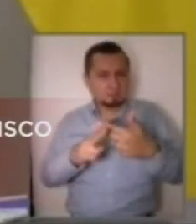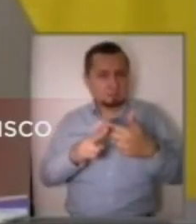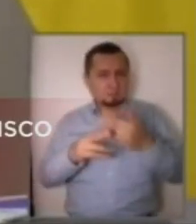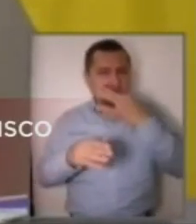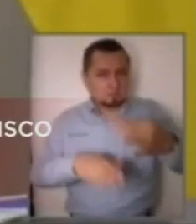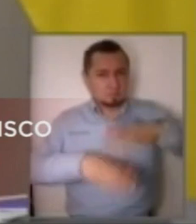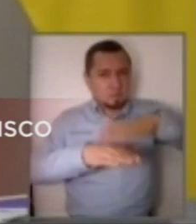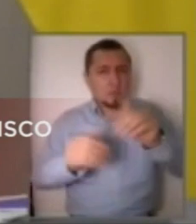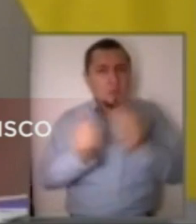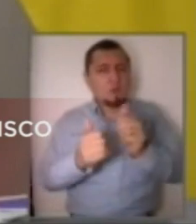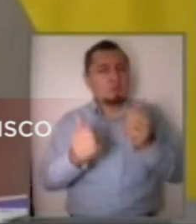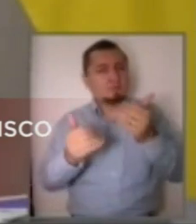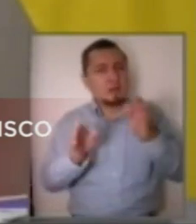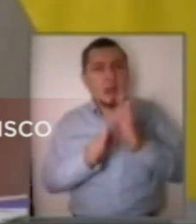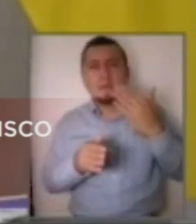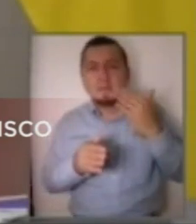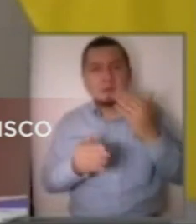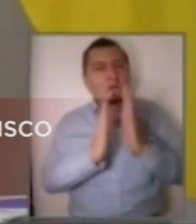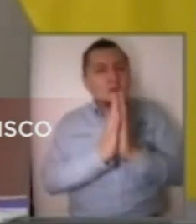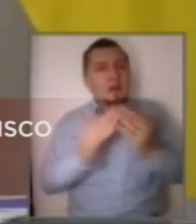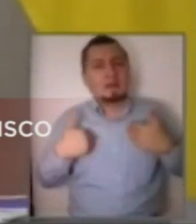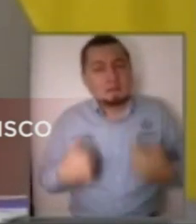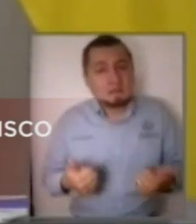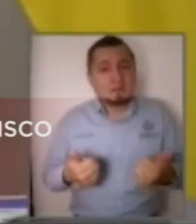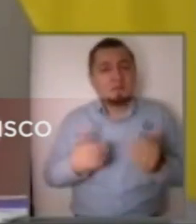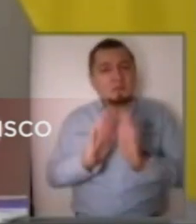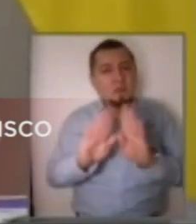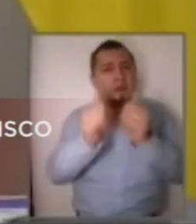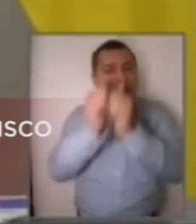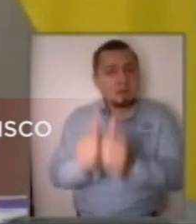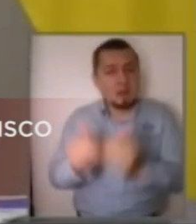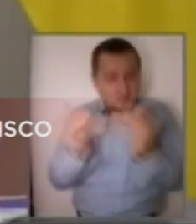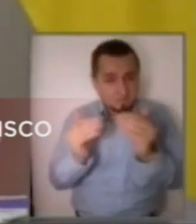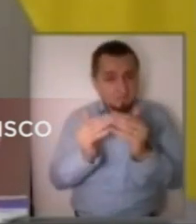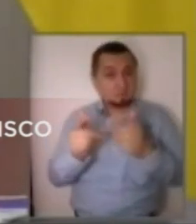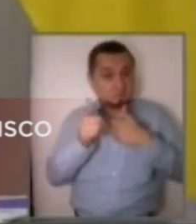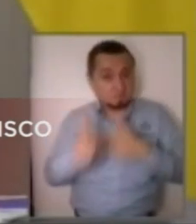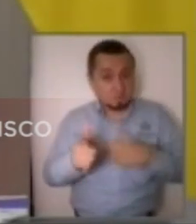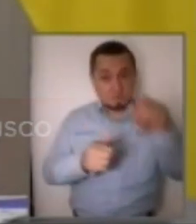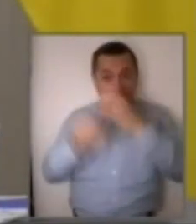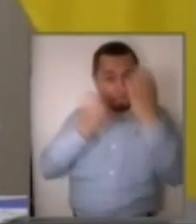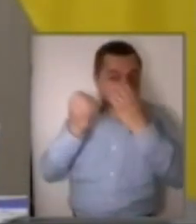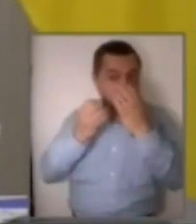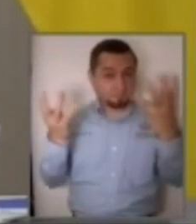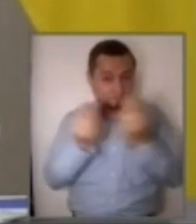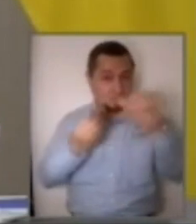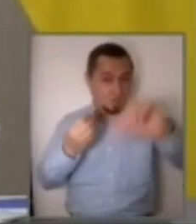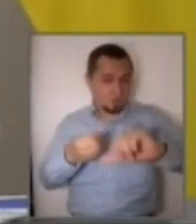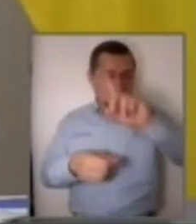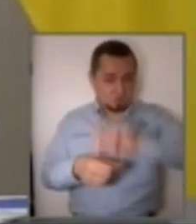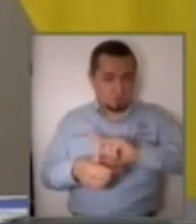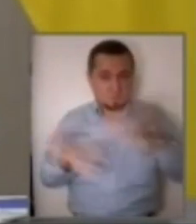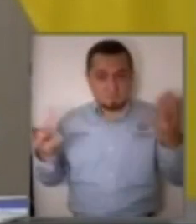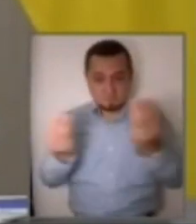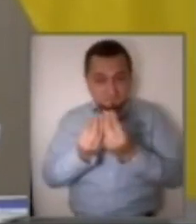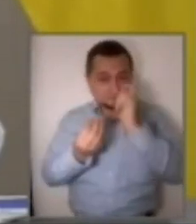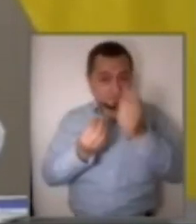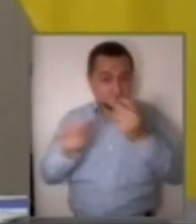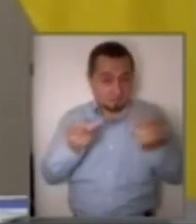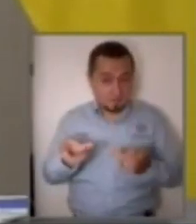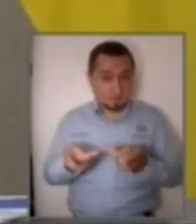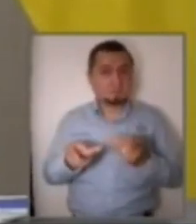hasta límite esta capacidad estamos haciendo todo lo que está nos alcance y lo digo de esta manera porque voy a anunciar lo que sigue después este valor es de corte de caja que se hace el día de hoy